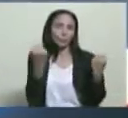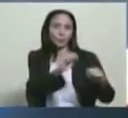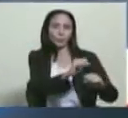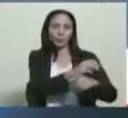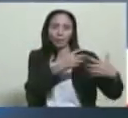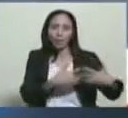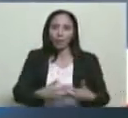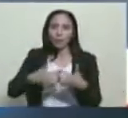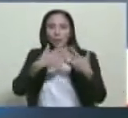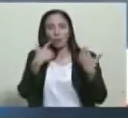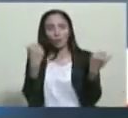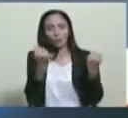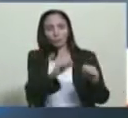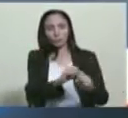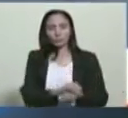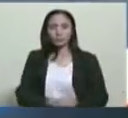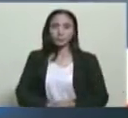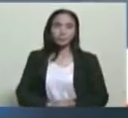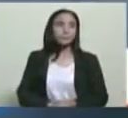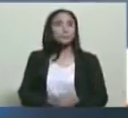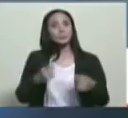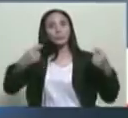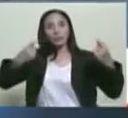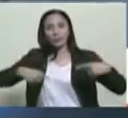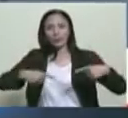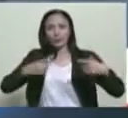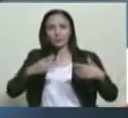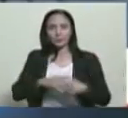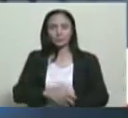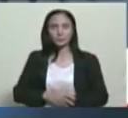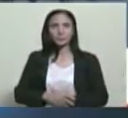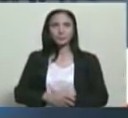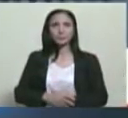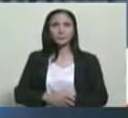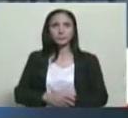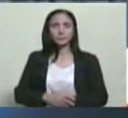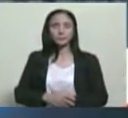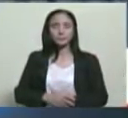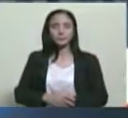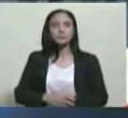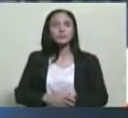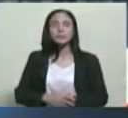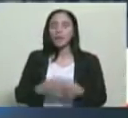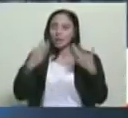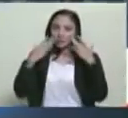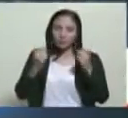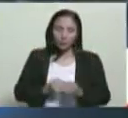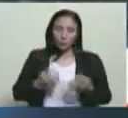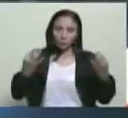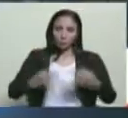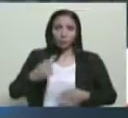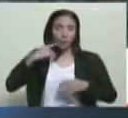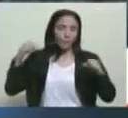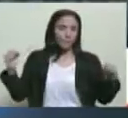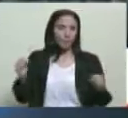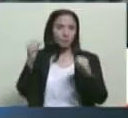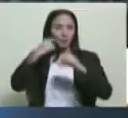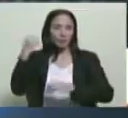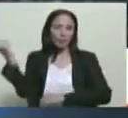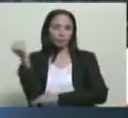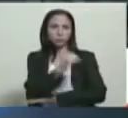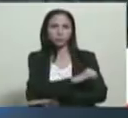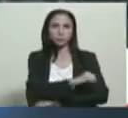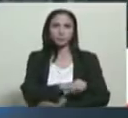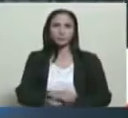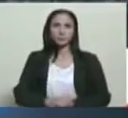imperialismo, en la guerra de todo el pueblo. Y estoy seguro que venceríamos.